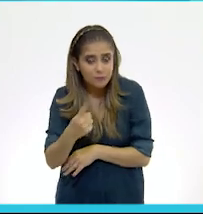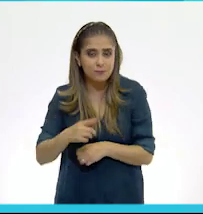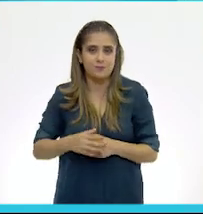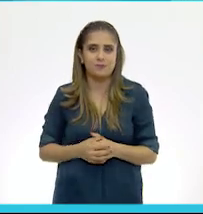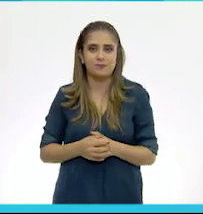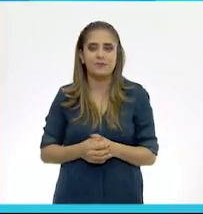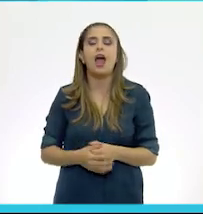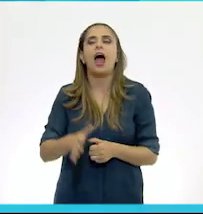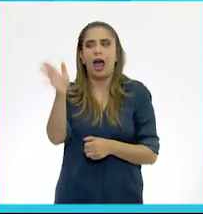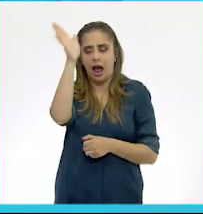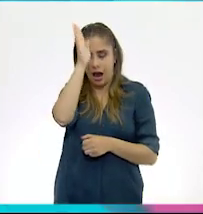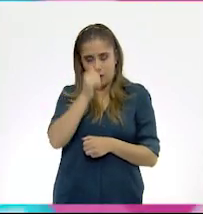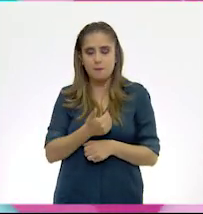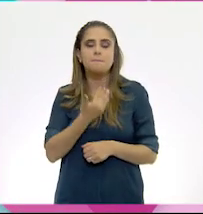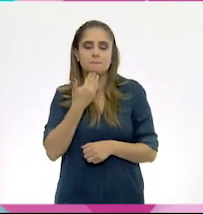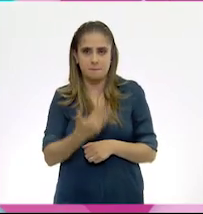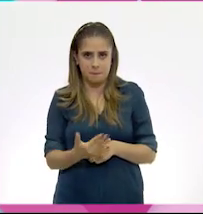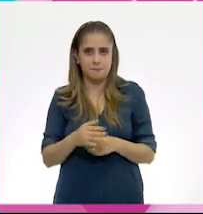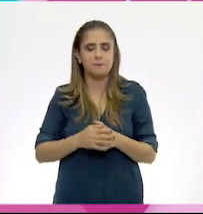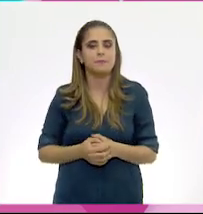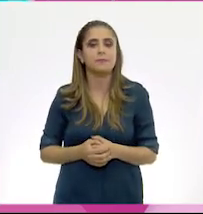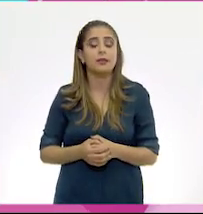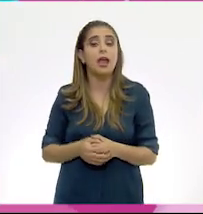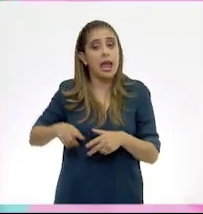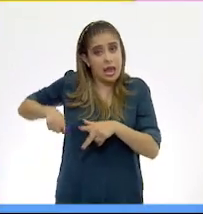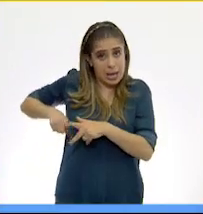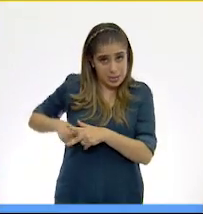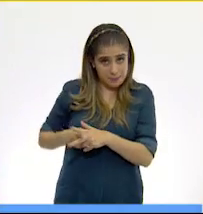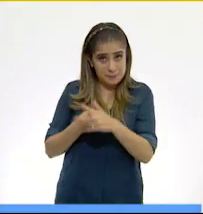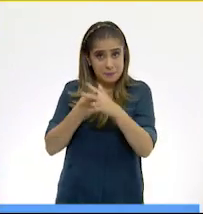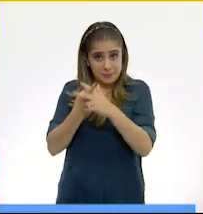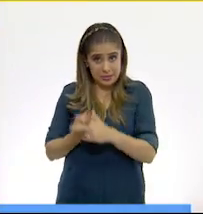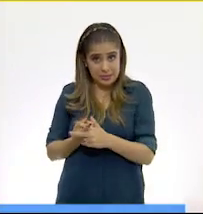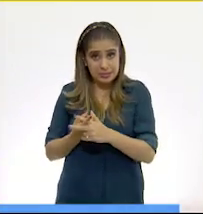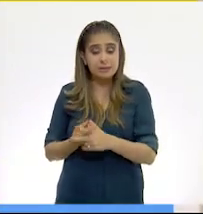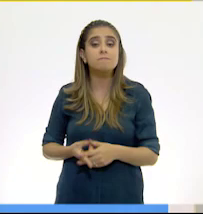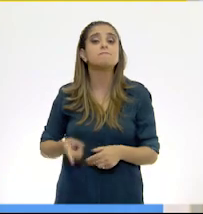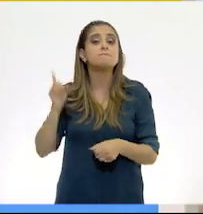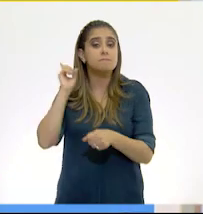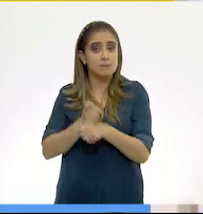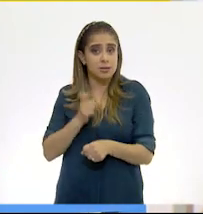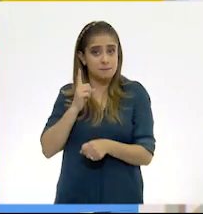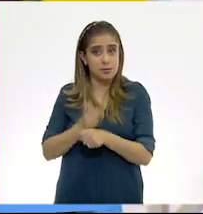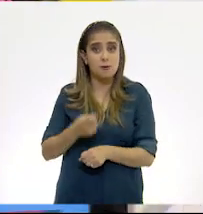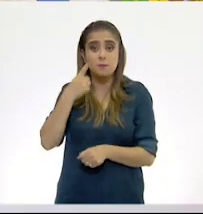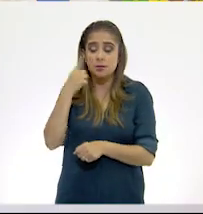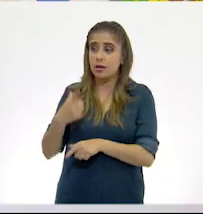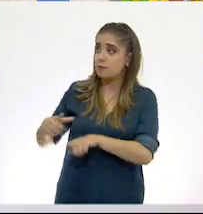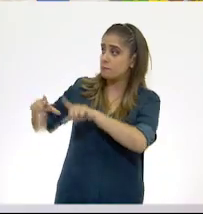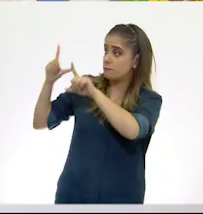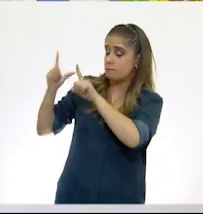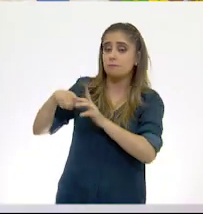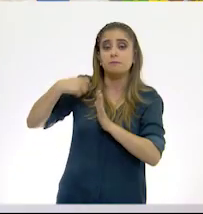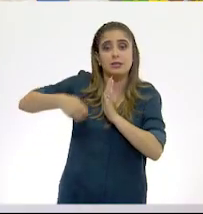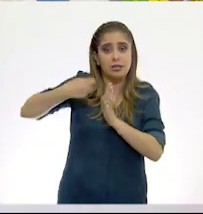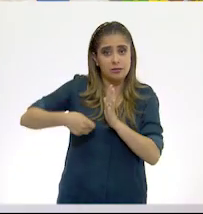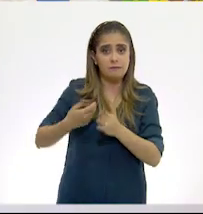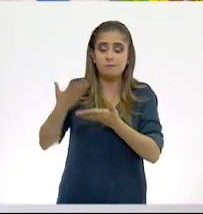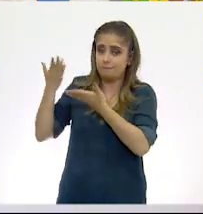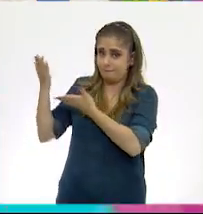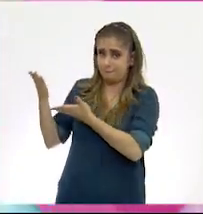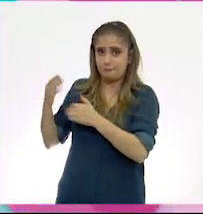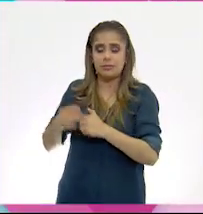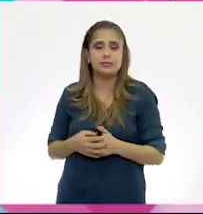De acuerdo. Pero para empezar, niñas y niños, ¿qué les parece si vamos a ver el siguiente video? Vamos a